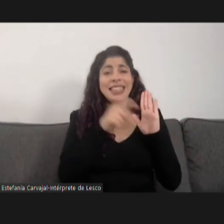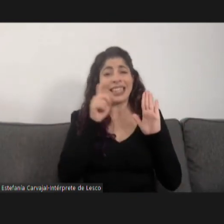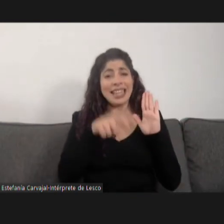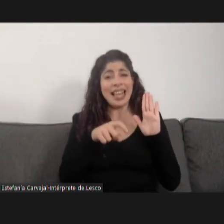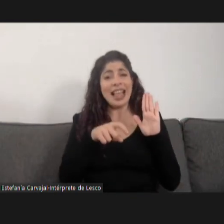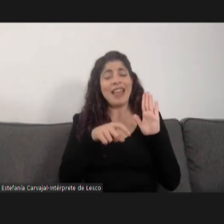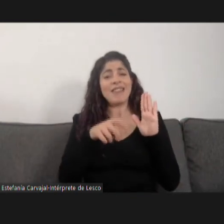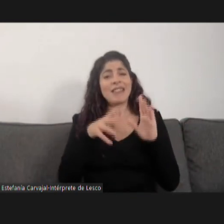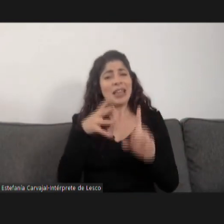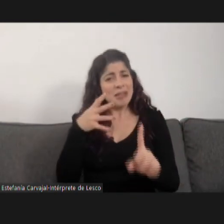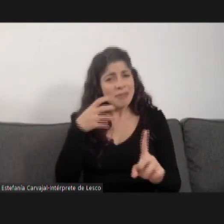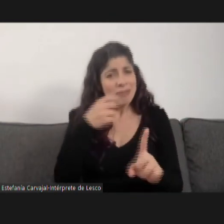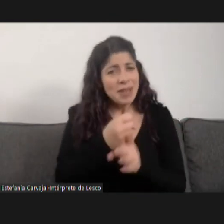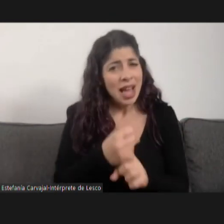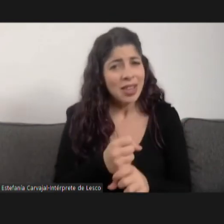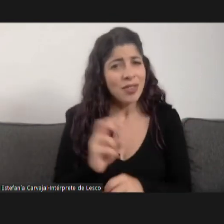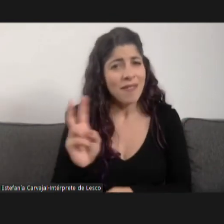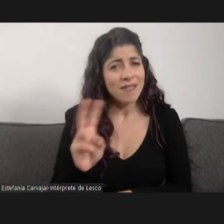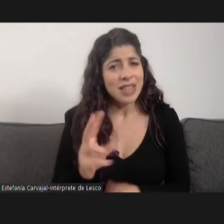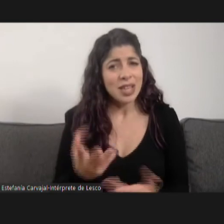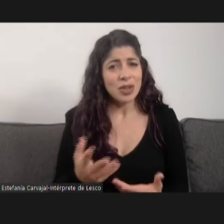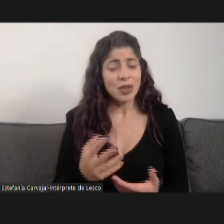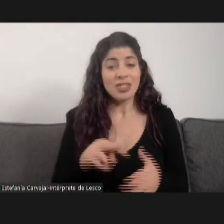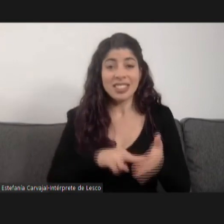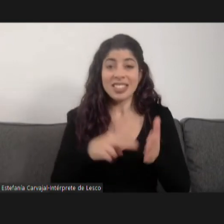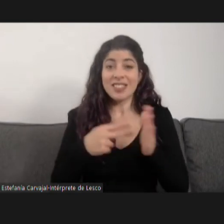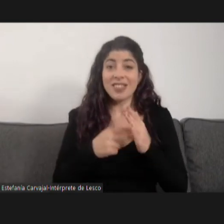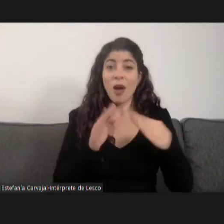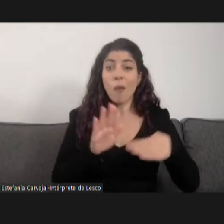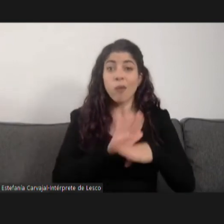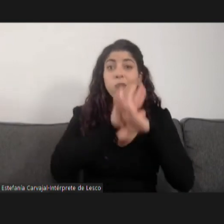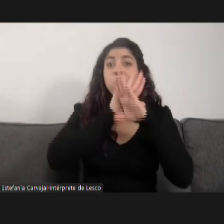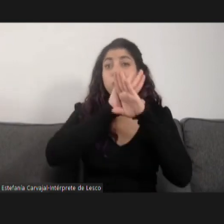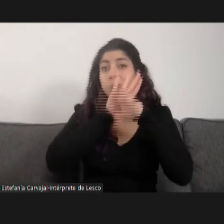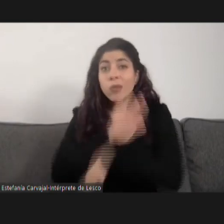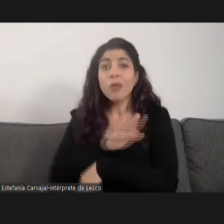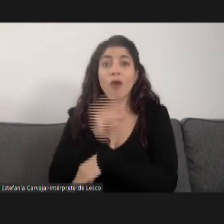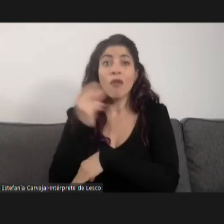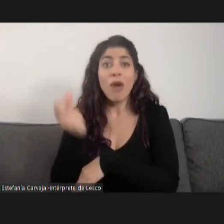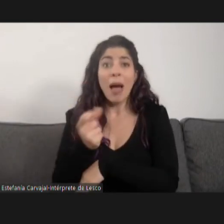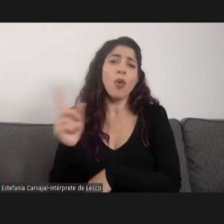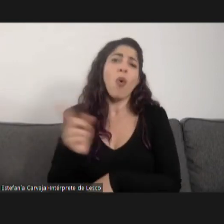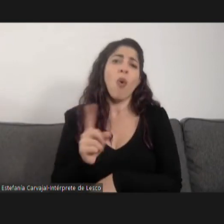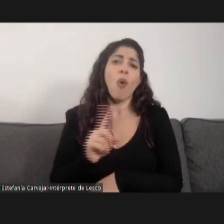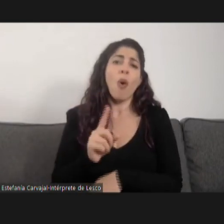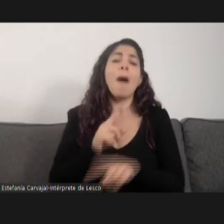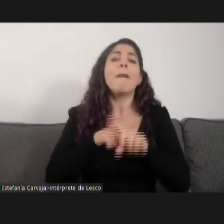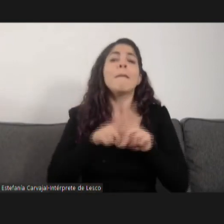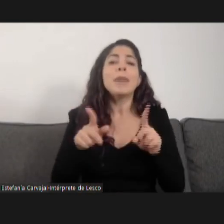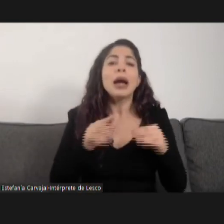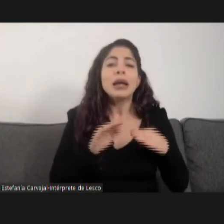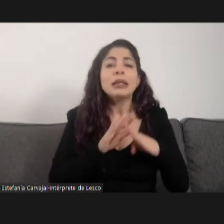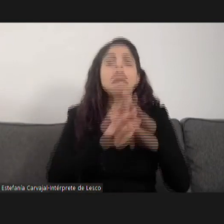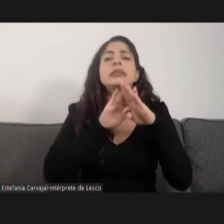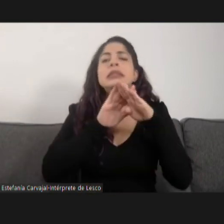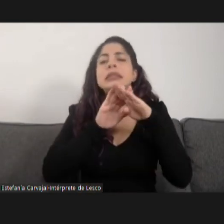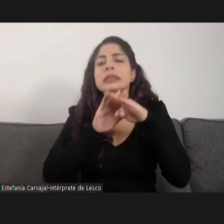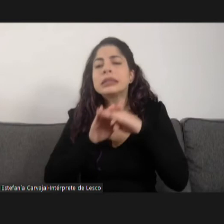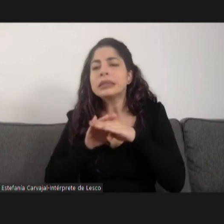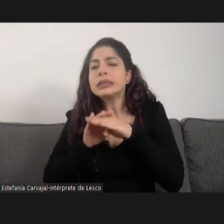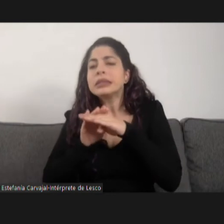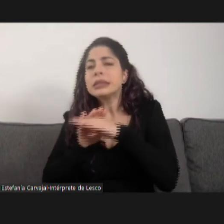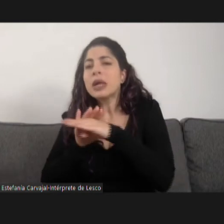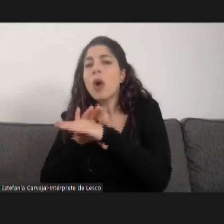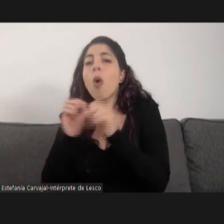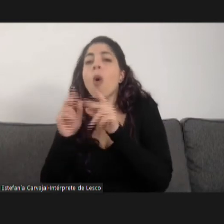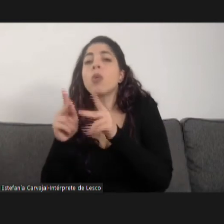golpe al virus, un golpe que haga que, no es que la curva va a disminuir inmediatamente, pero sí vamos a tener esa oportunidad de que en los siguientes